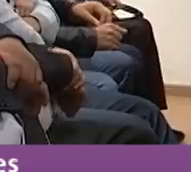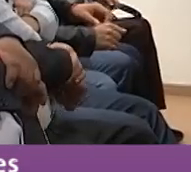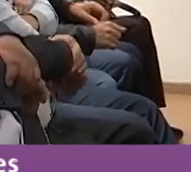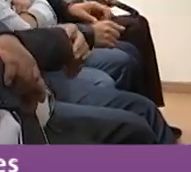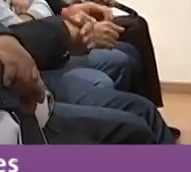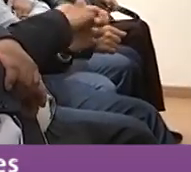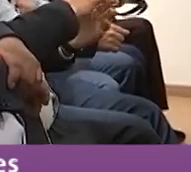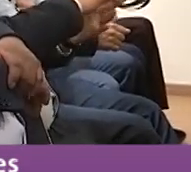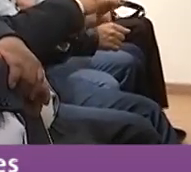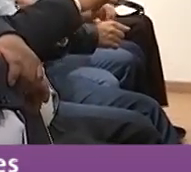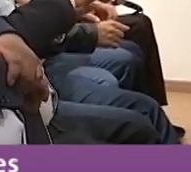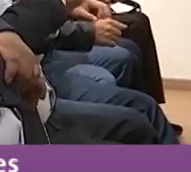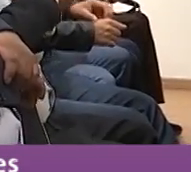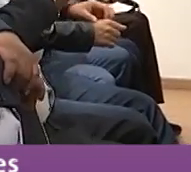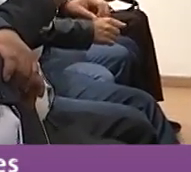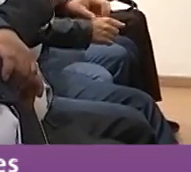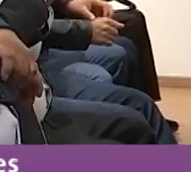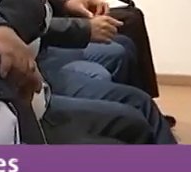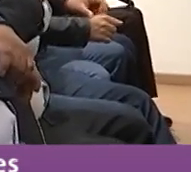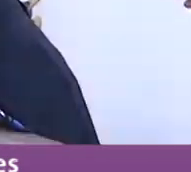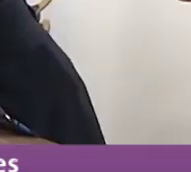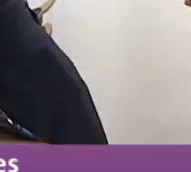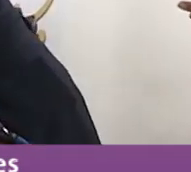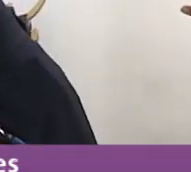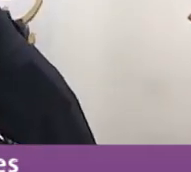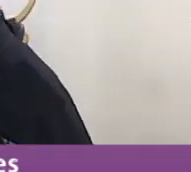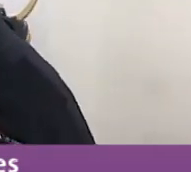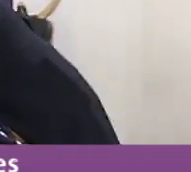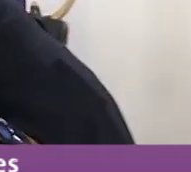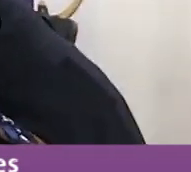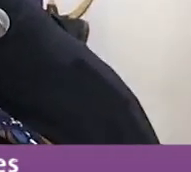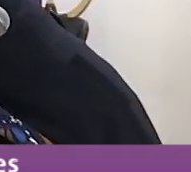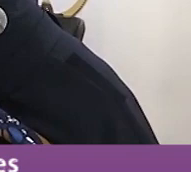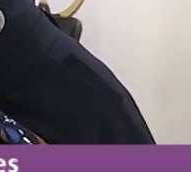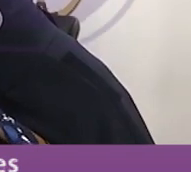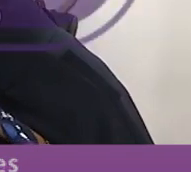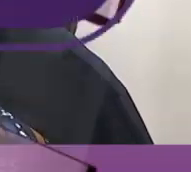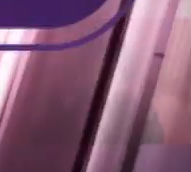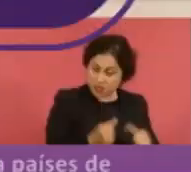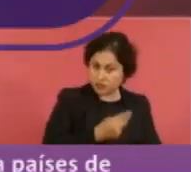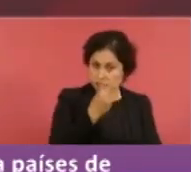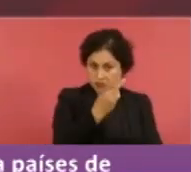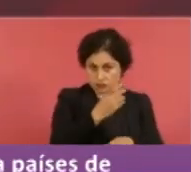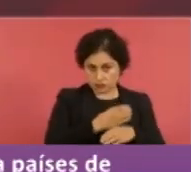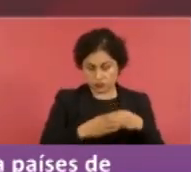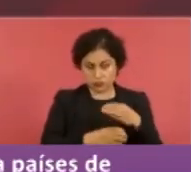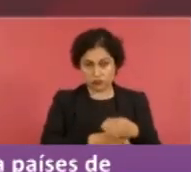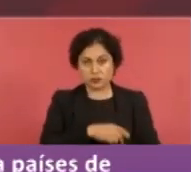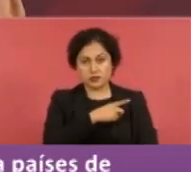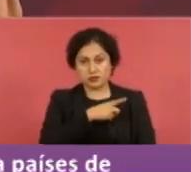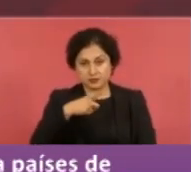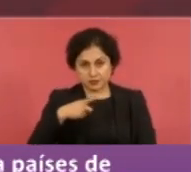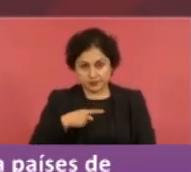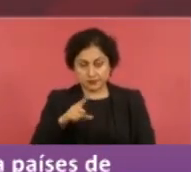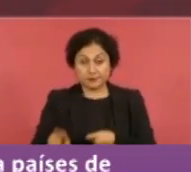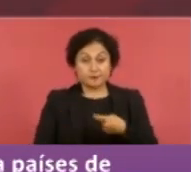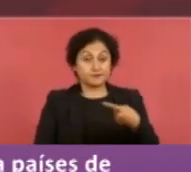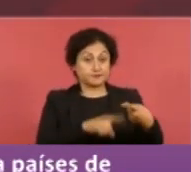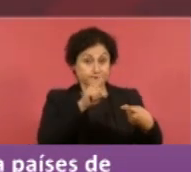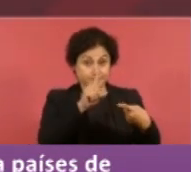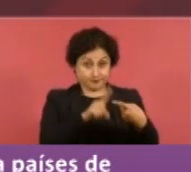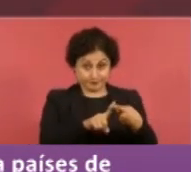a personas que sí acudan a los partidos y bajo ninguna circunstancia se propicie la reventa. El gobierno de México